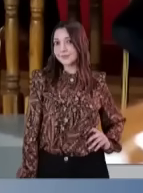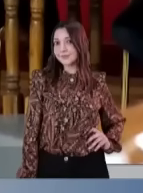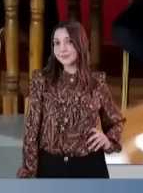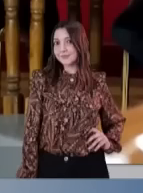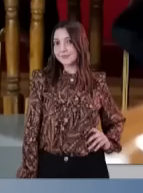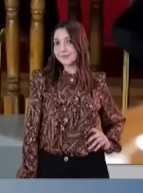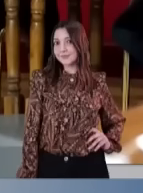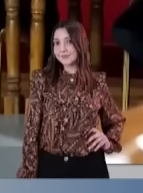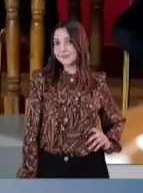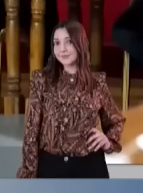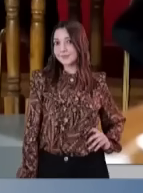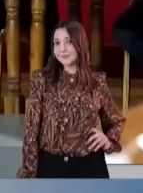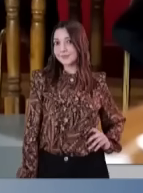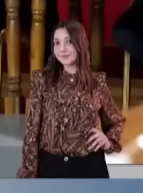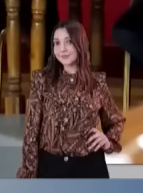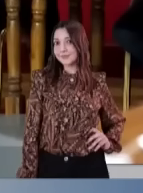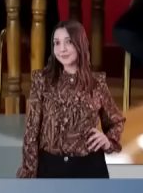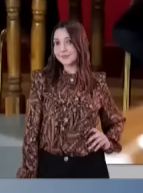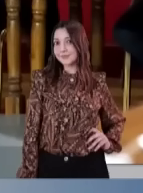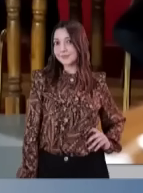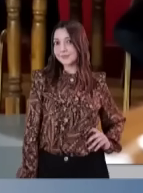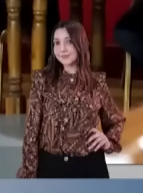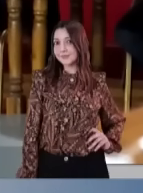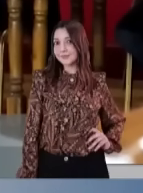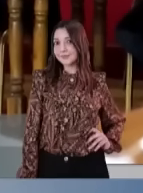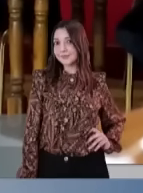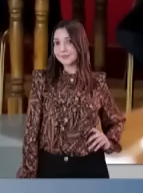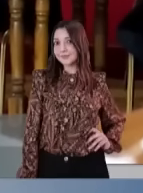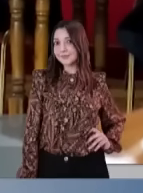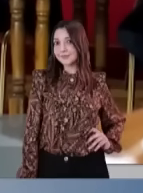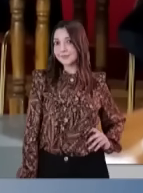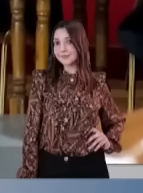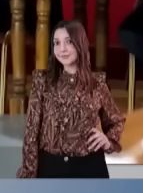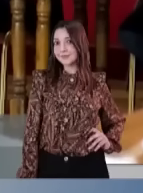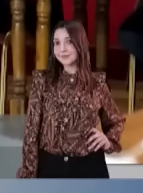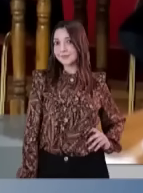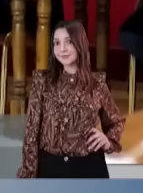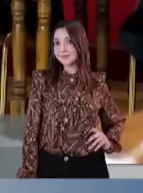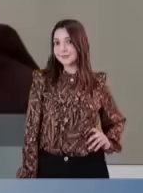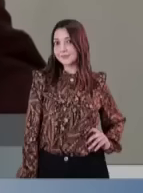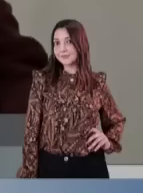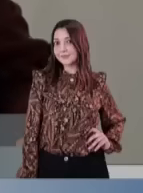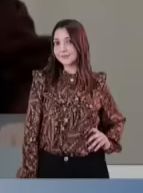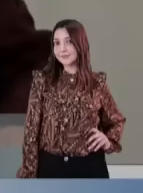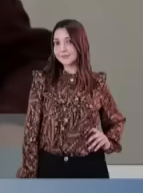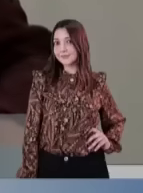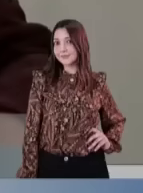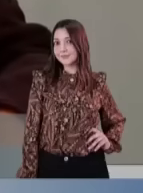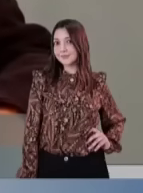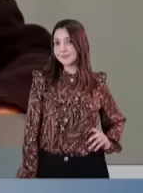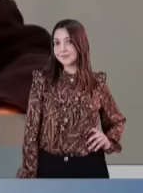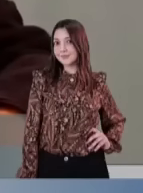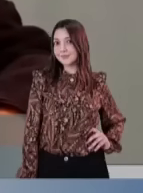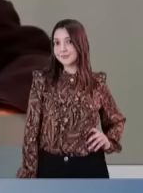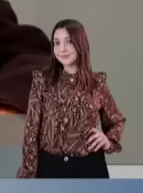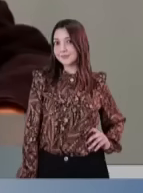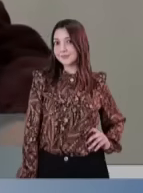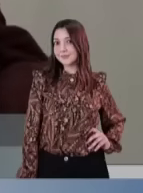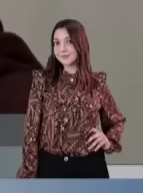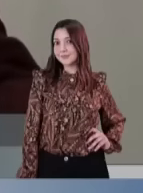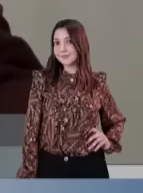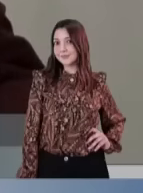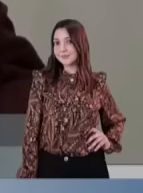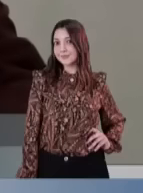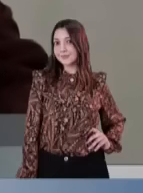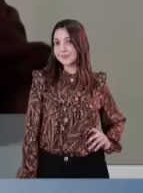control? Dos, está muy apoyado por el socialismo democrático. El socialismo democrático cree que las